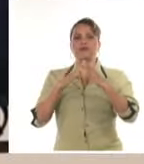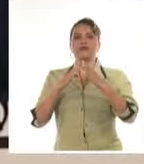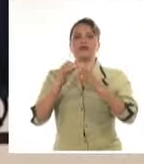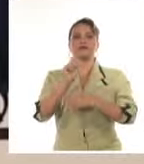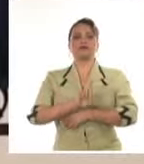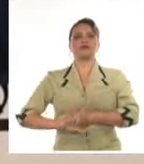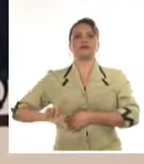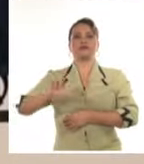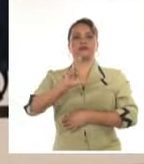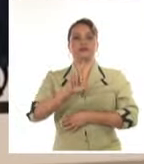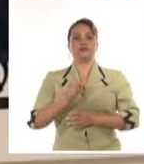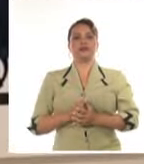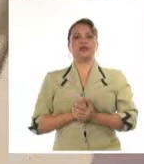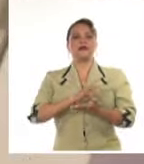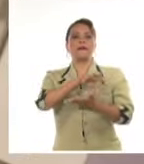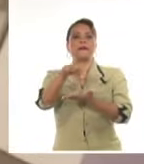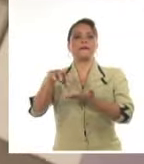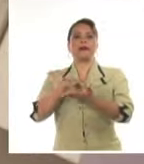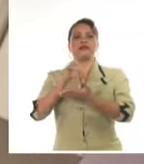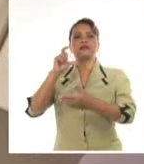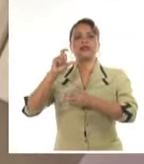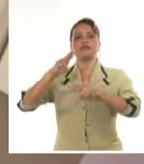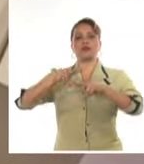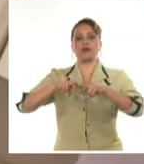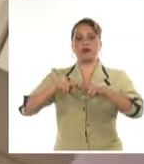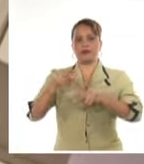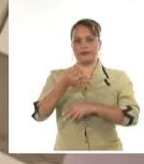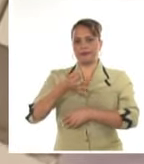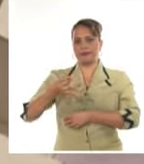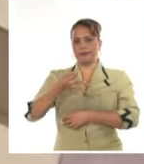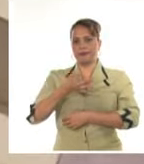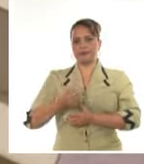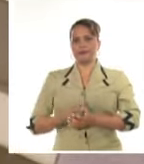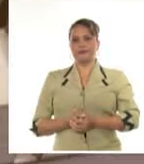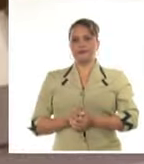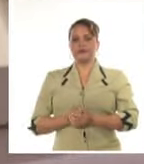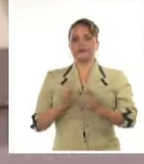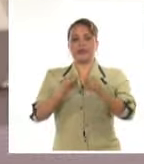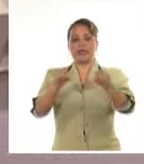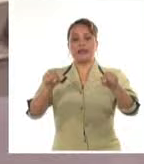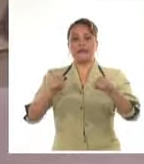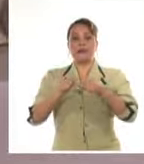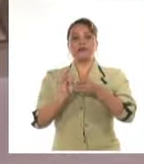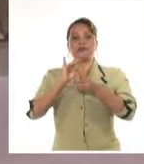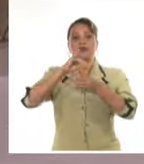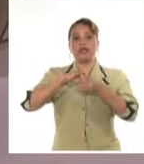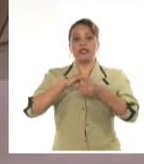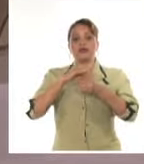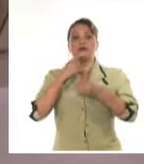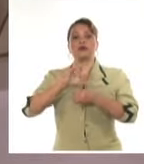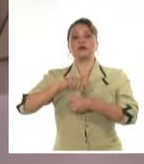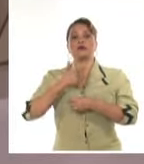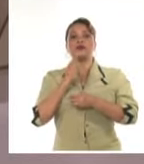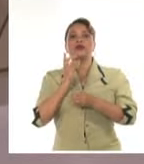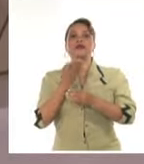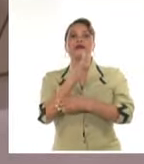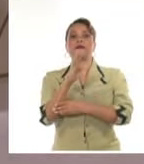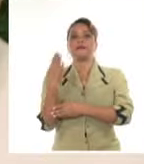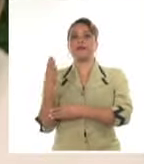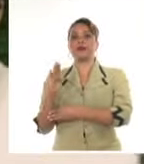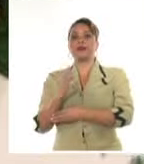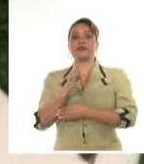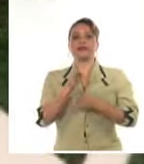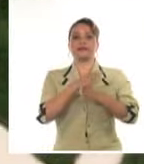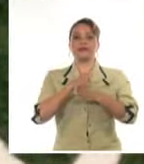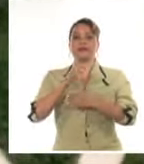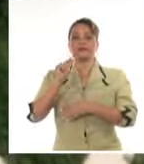el populoso barrio de Centro Habana. Respetó el patio interior y la cultura puertas abiertas de sus habitantes. El